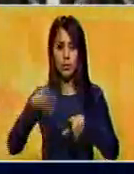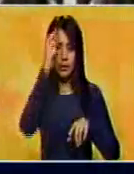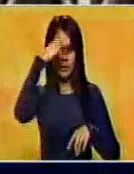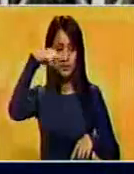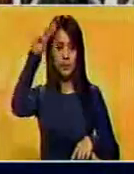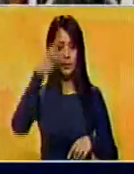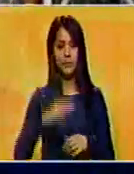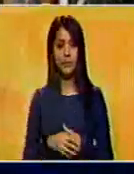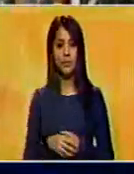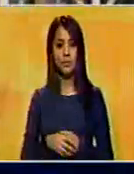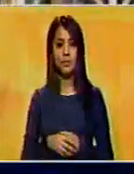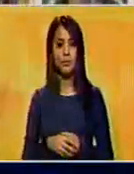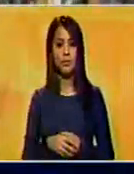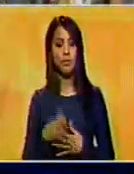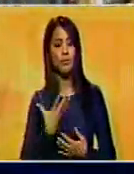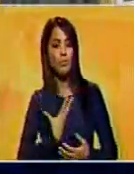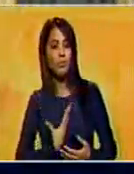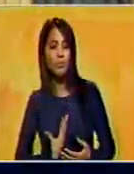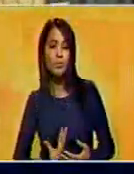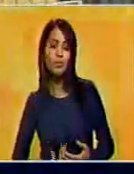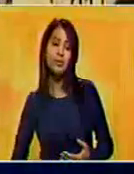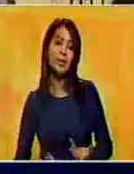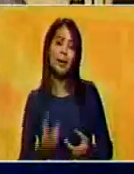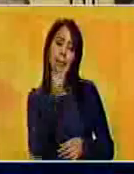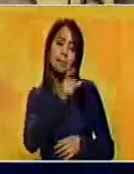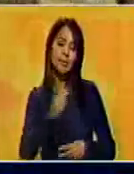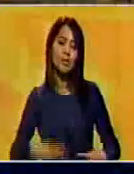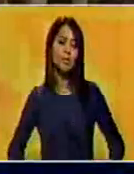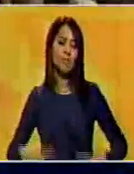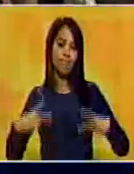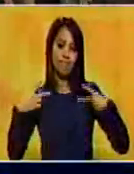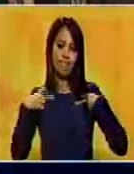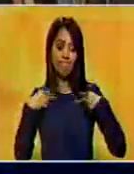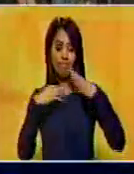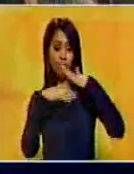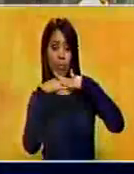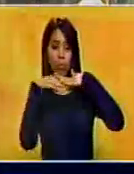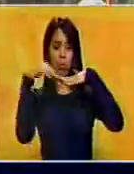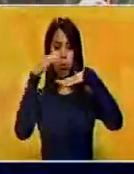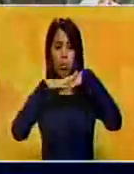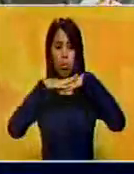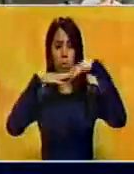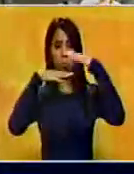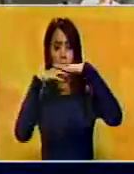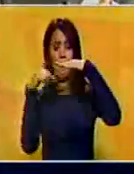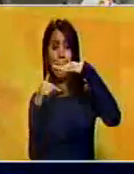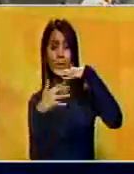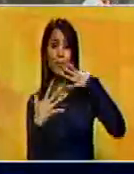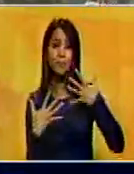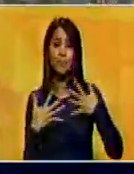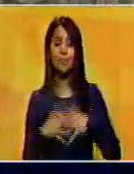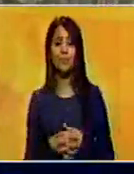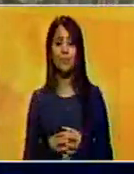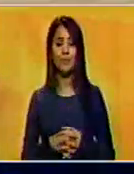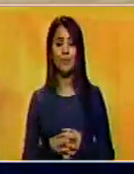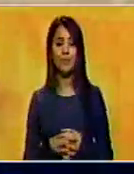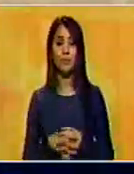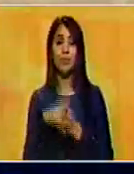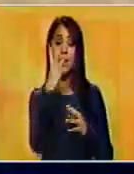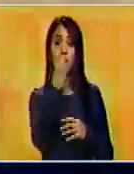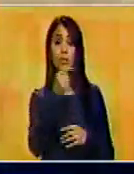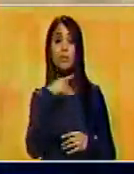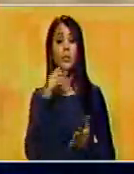se reducen las esperanzas de encontrar a sobrevivientes entre los escombros de los edificios colapsados en la ciudad de mexico el número de